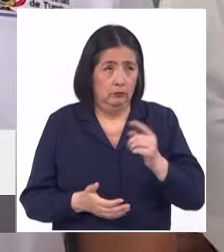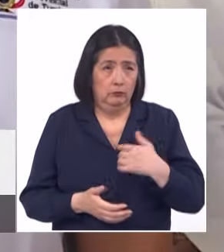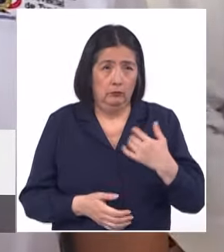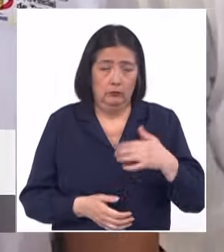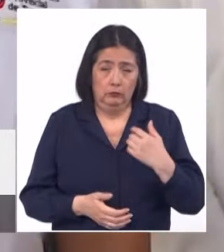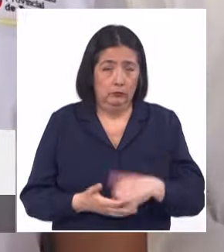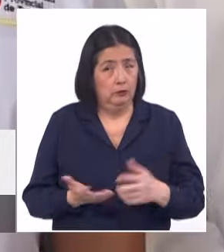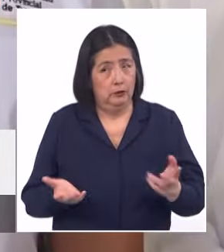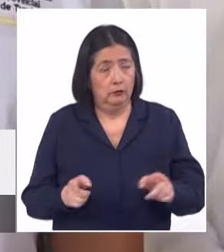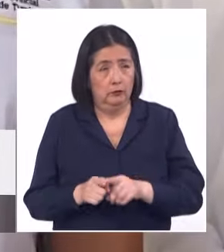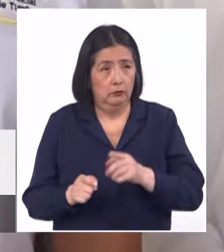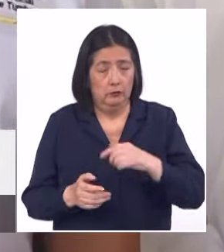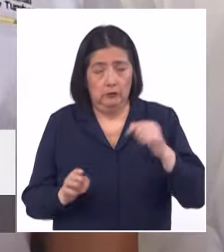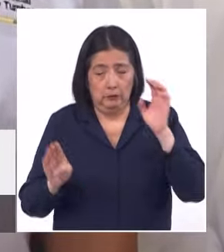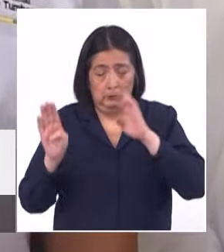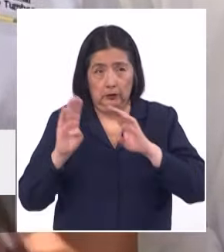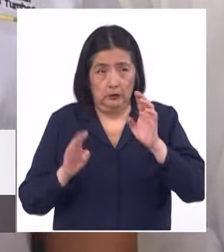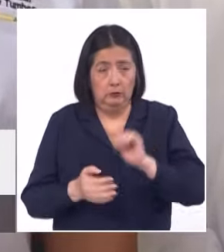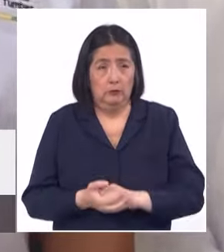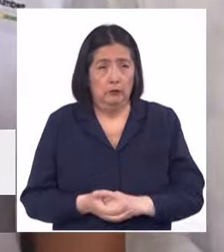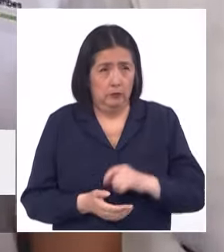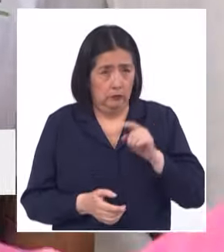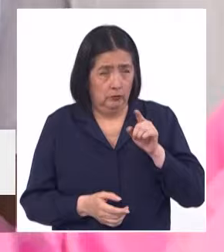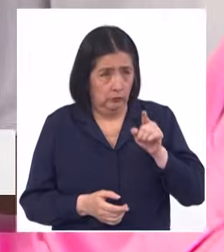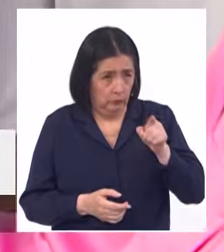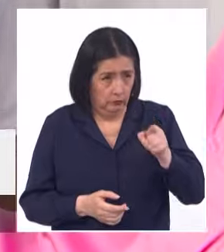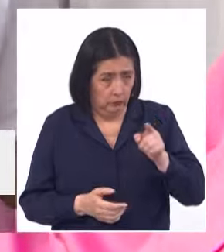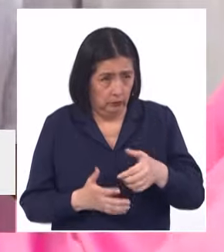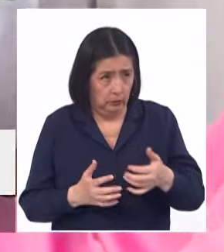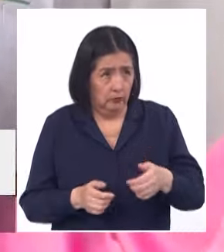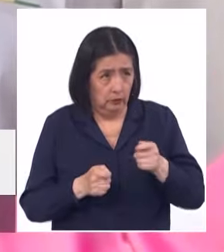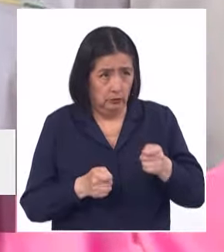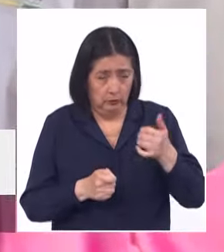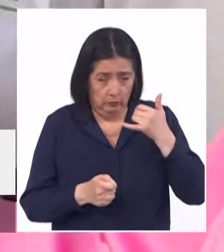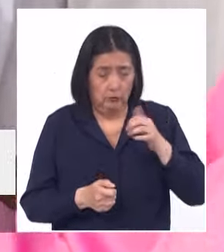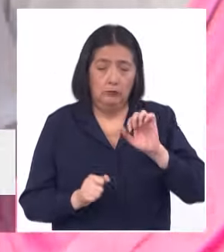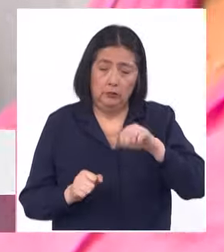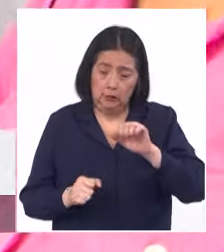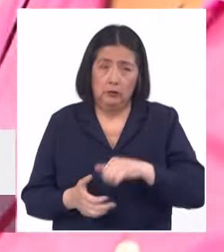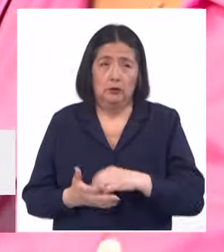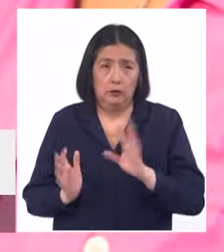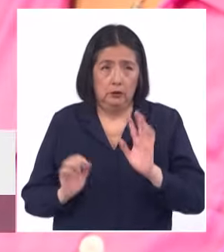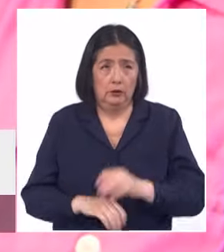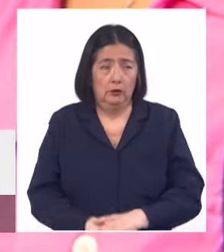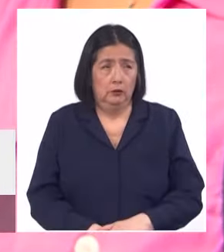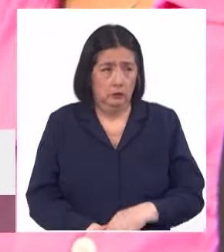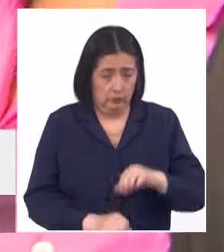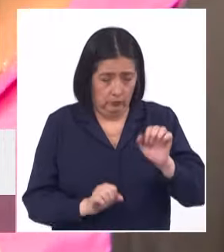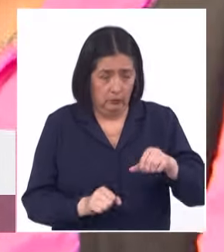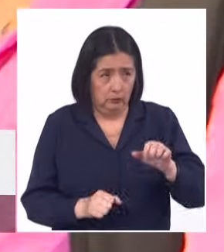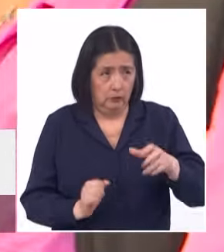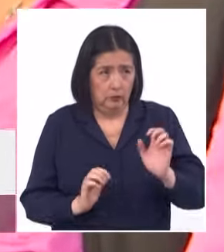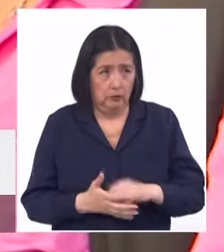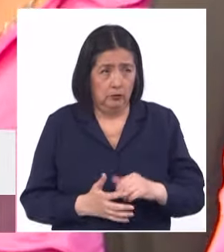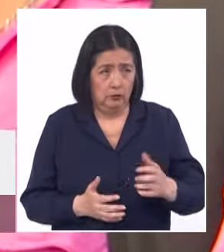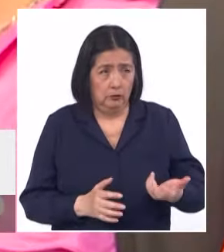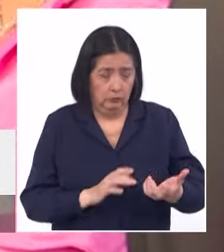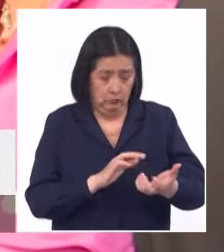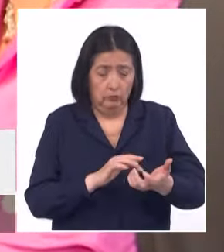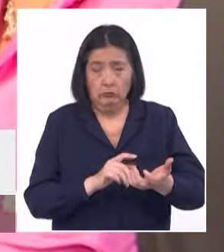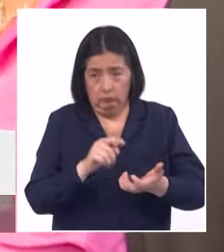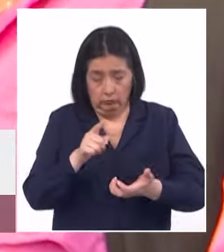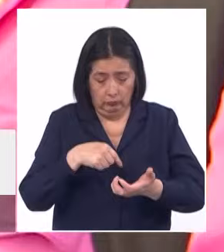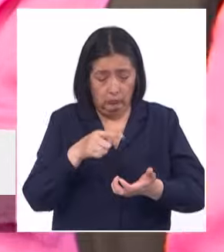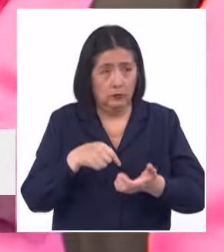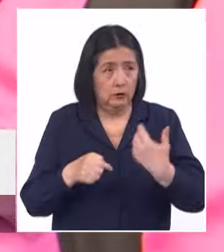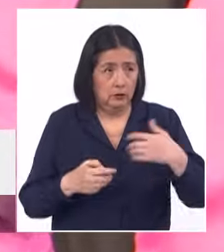situaciones similares. Es gran preocupación. ¿Ha recibido esta extorsión por teléfono? Sí, luego hemos recibido. Sí, hemos recibido extorsión,